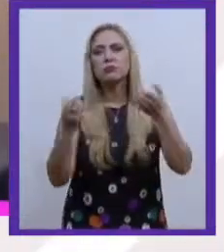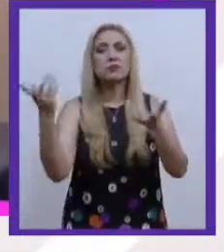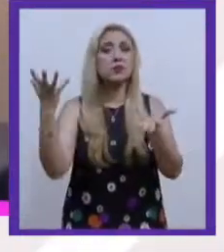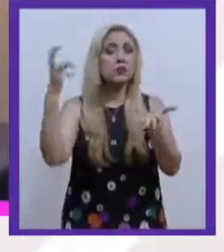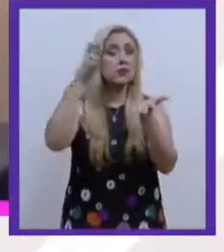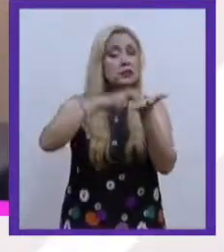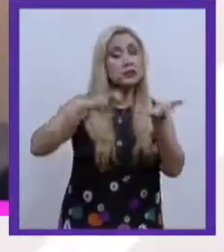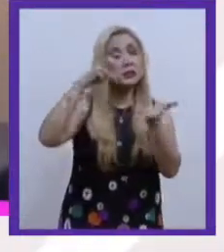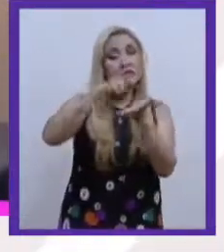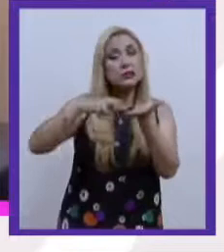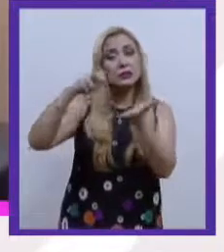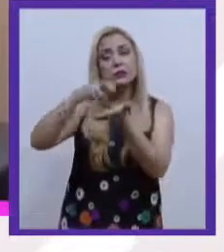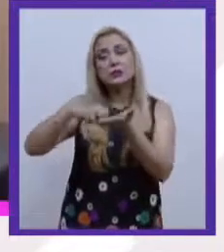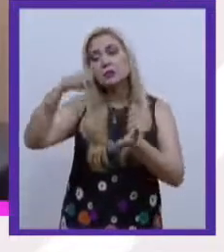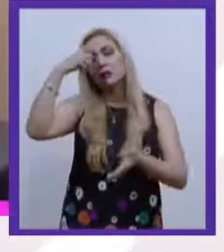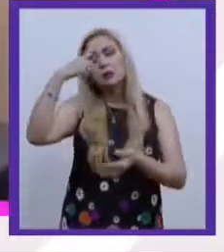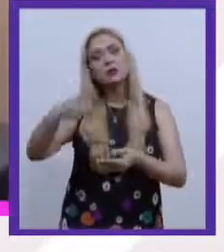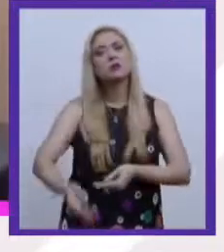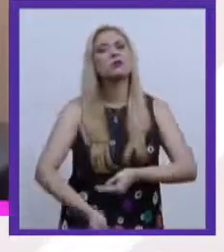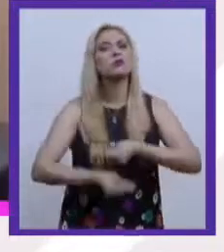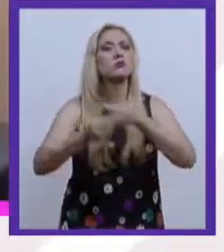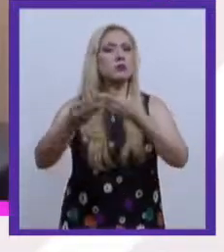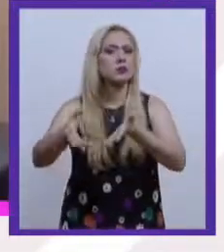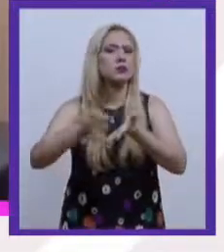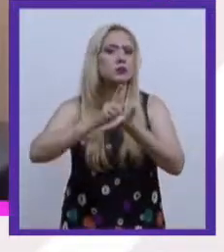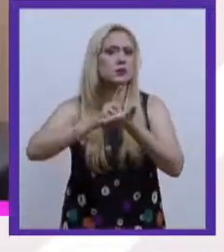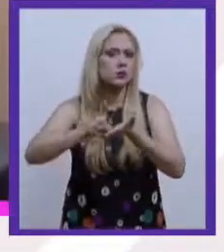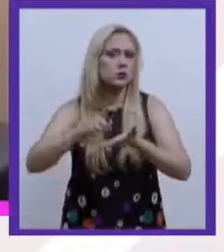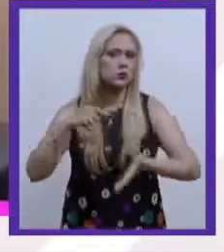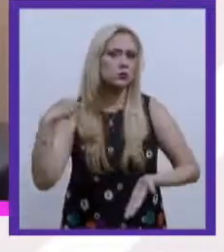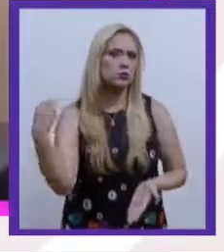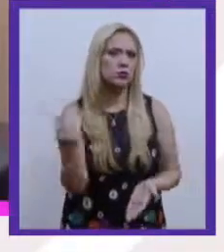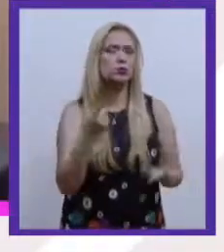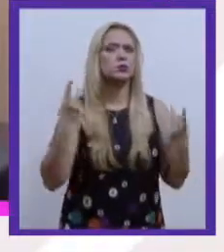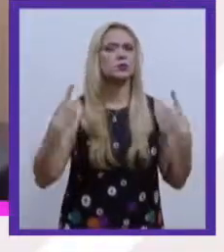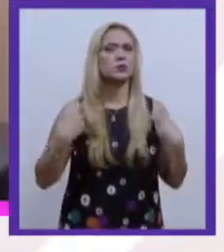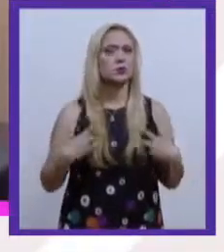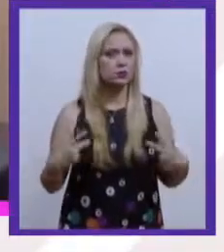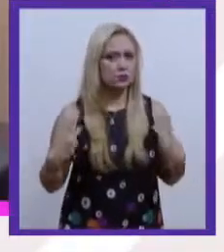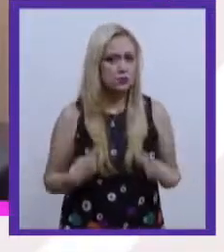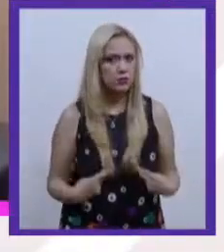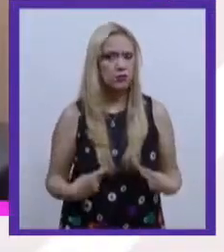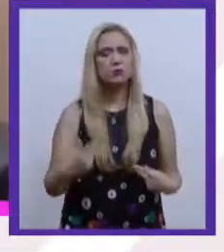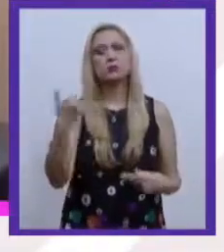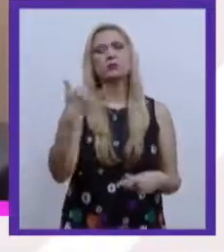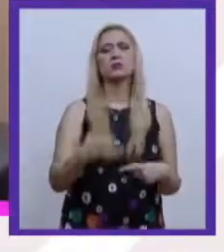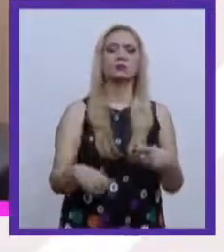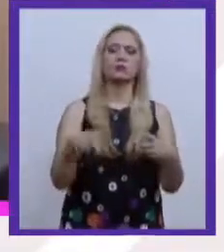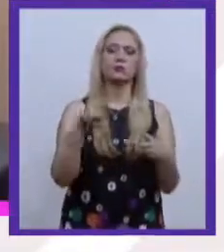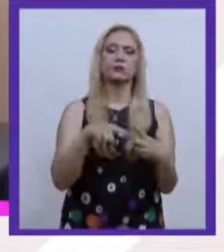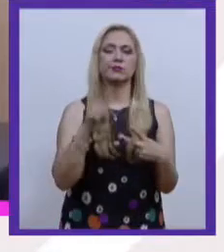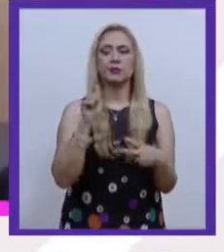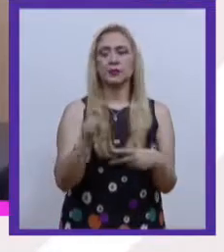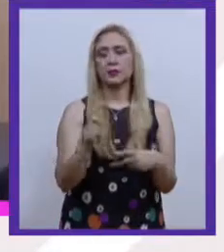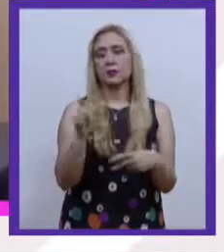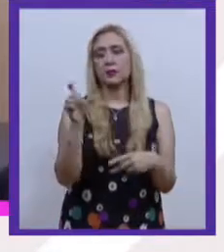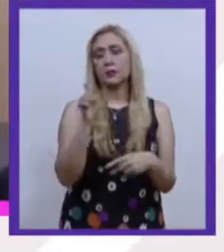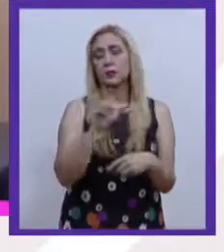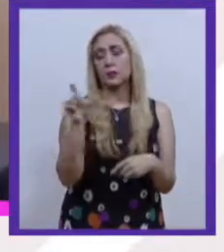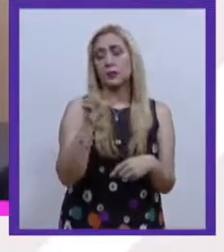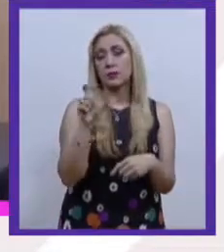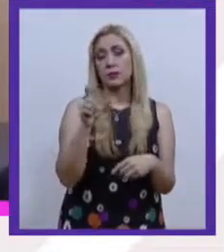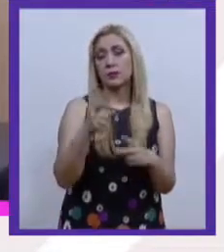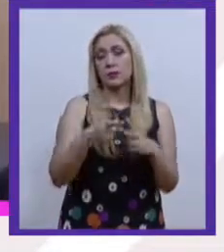las acciones para que se garantice este derecho que tenemos las personas. Y entre otras cosas, sea desde la